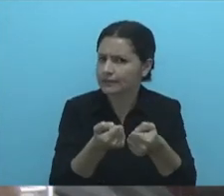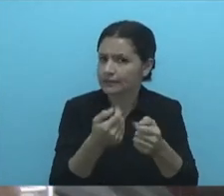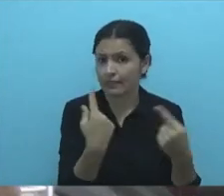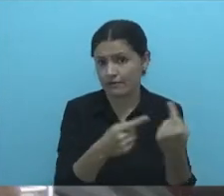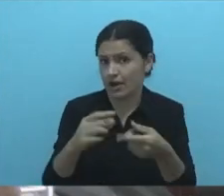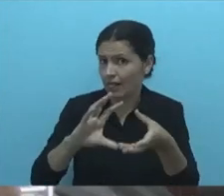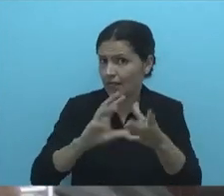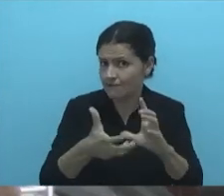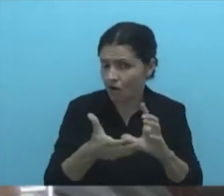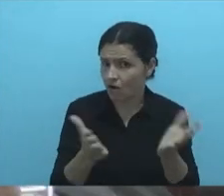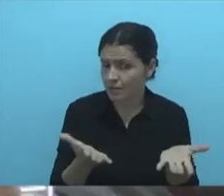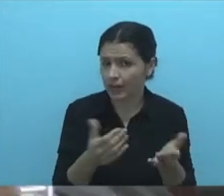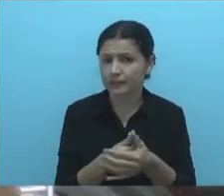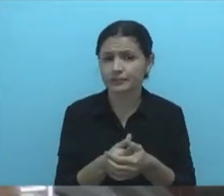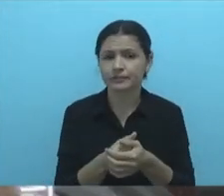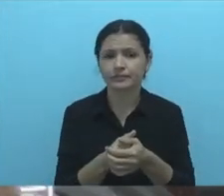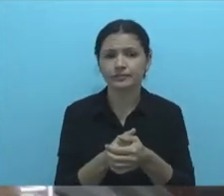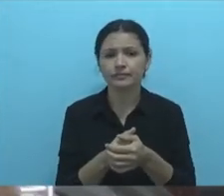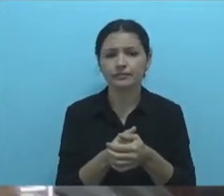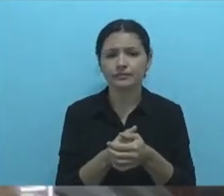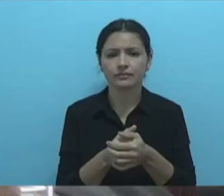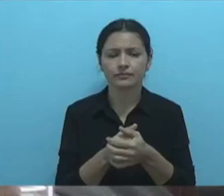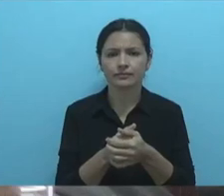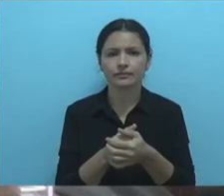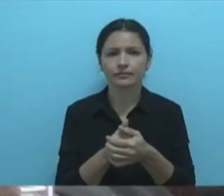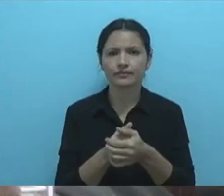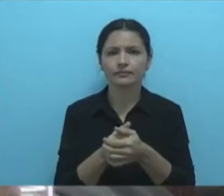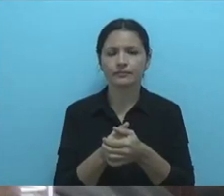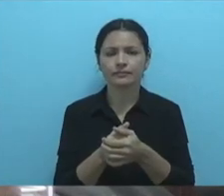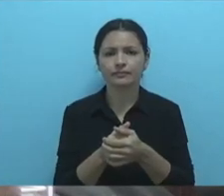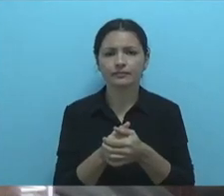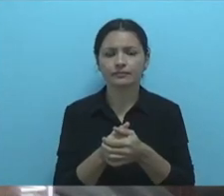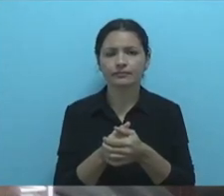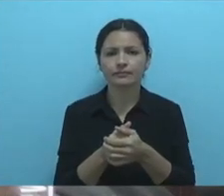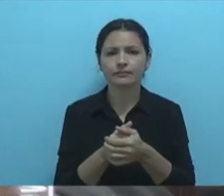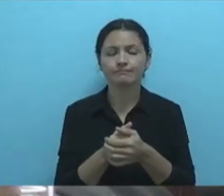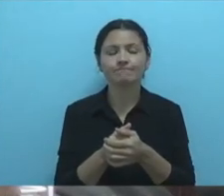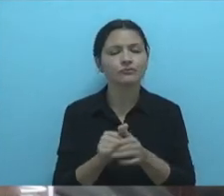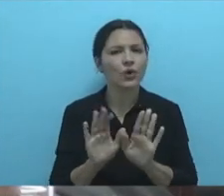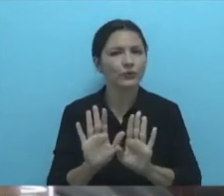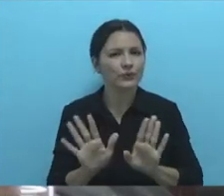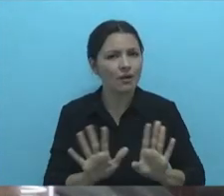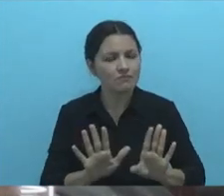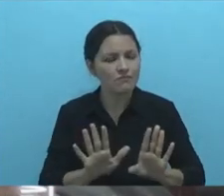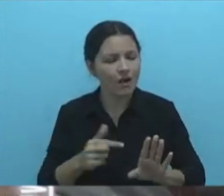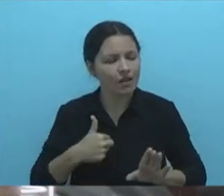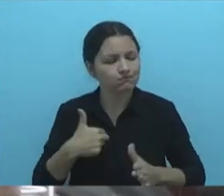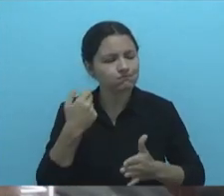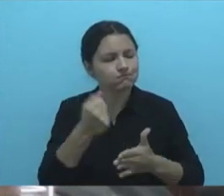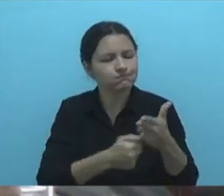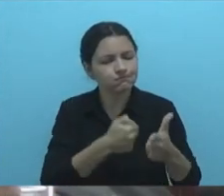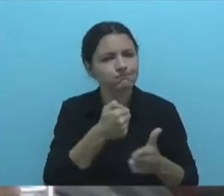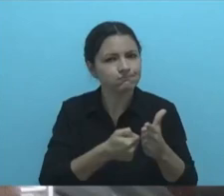por parte del Estado por parte de la sociedad y aún así es más importante que nosotros hoy estemosle dando